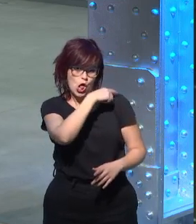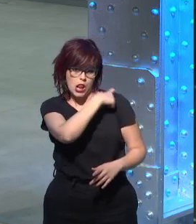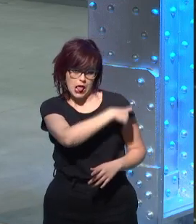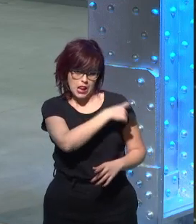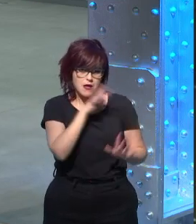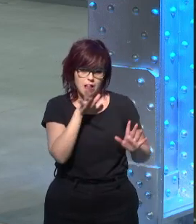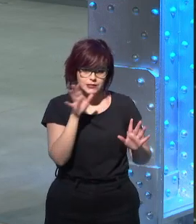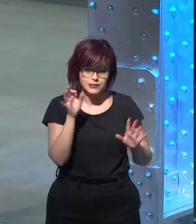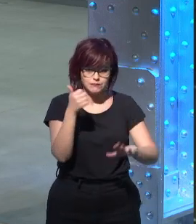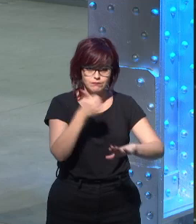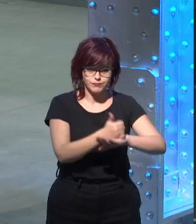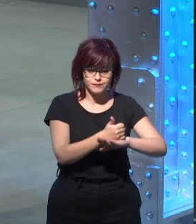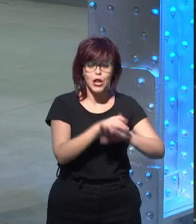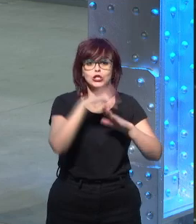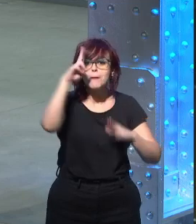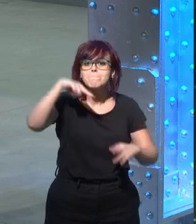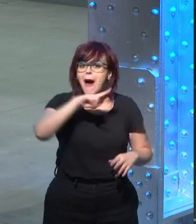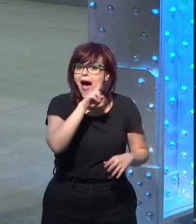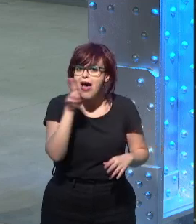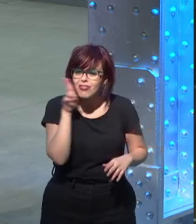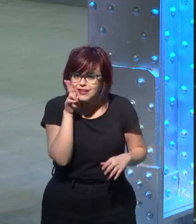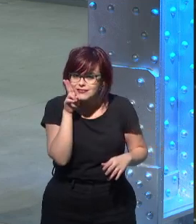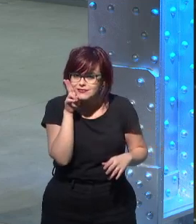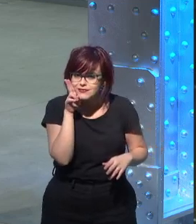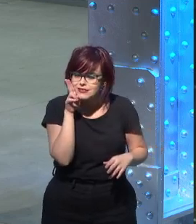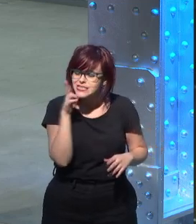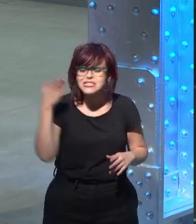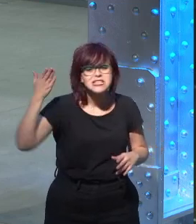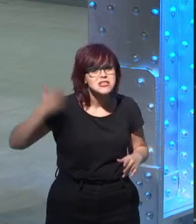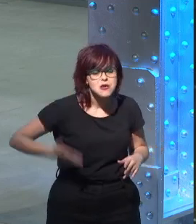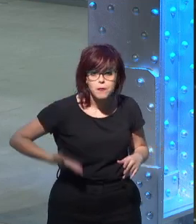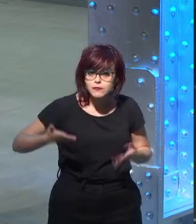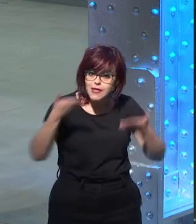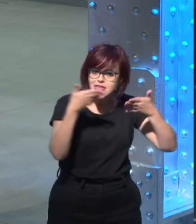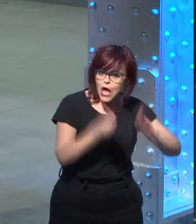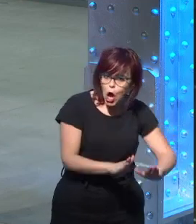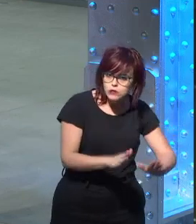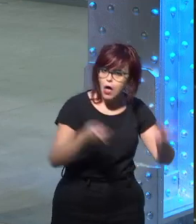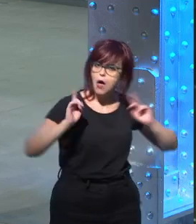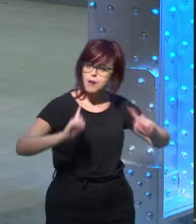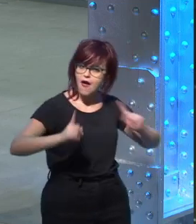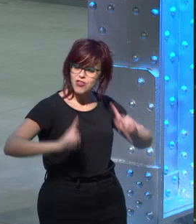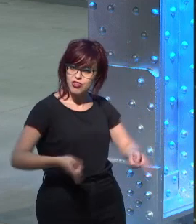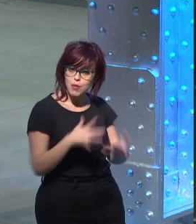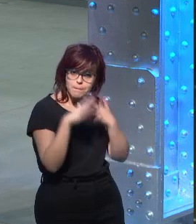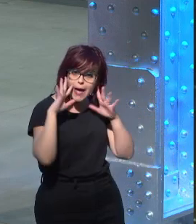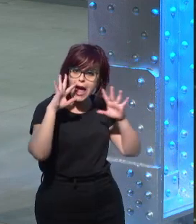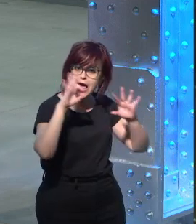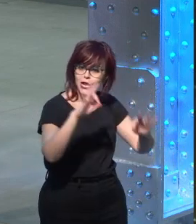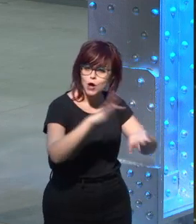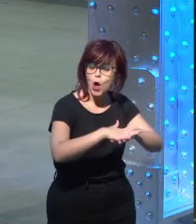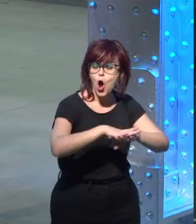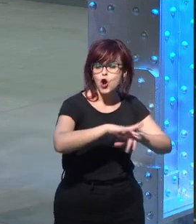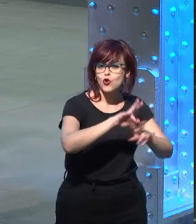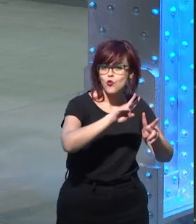preciso que los padres sepan prevenir a sus hijos acerca de los riesgos que acarrea la utilización de las